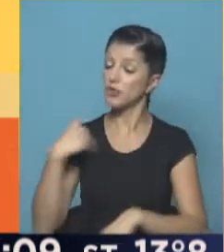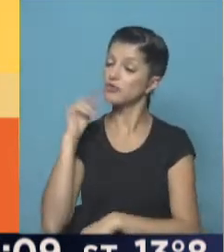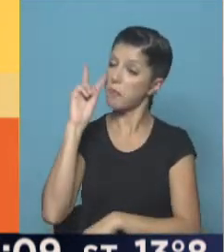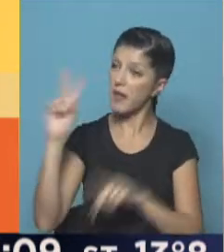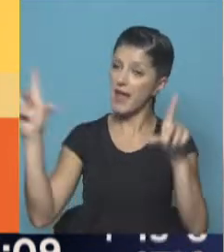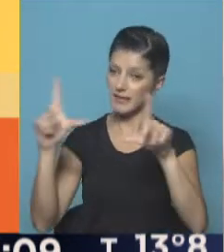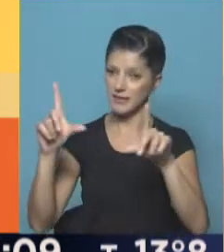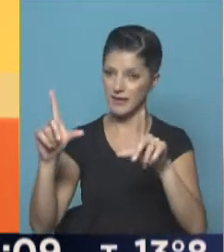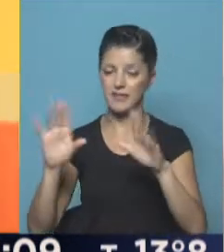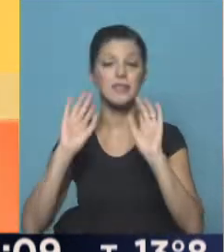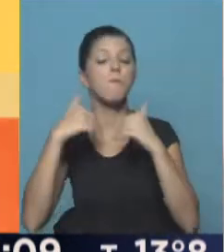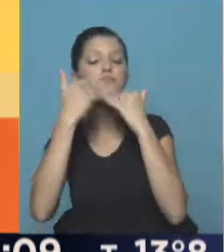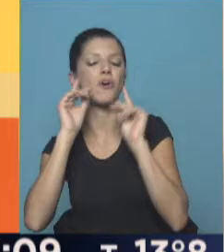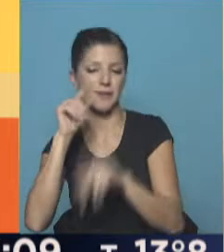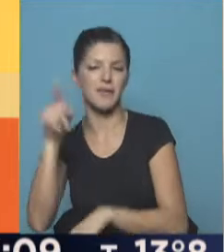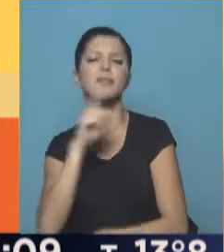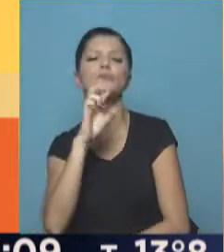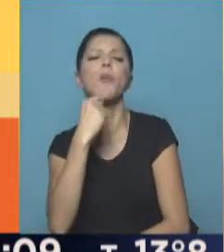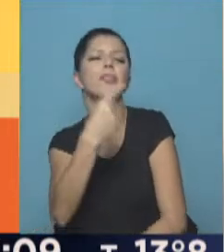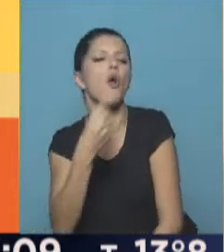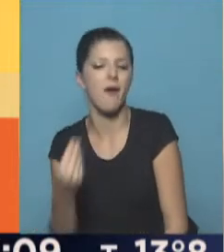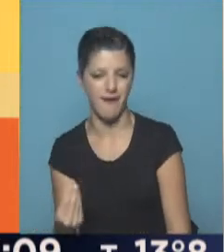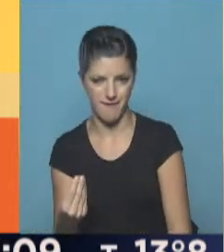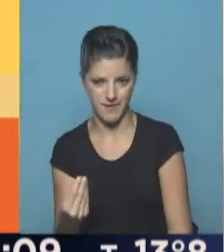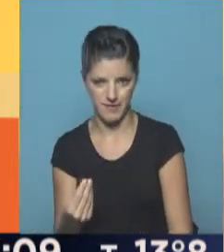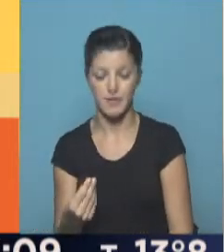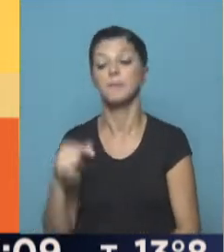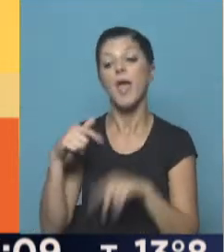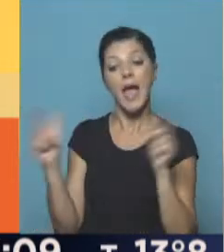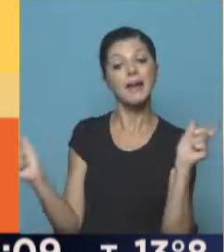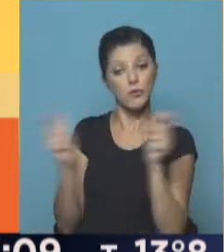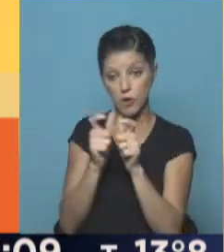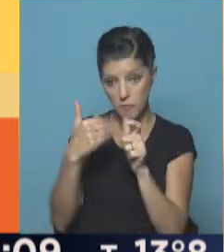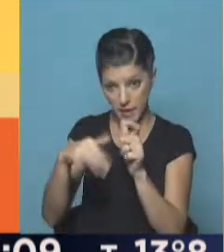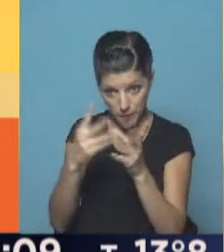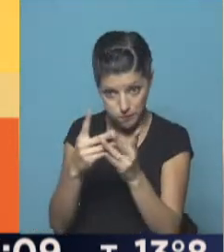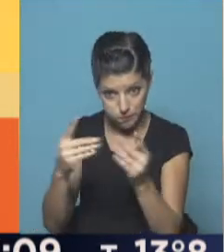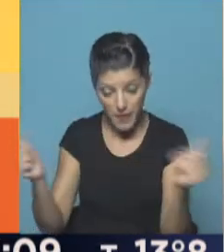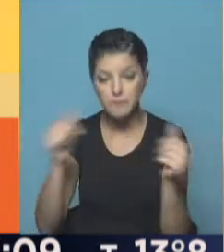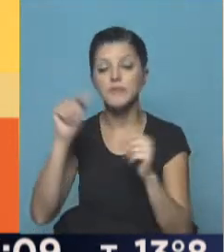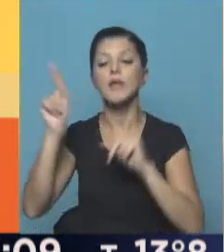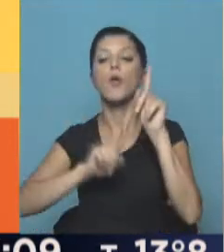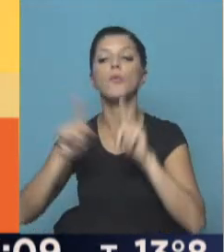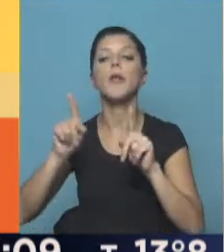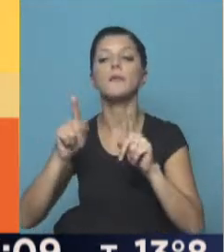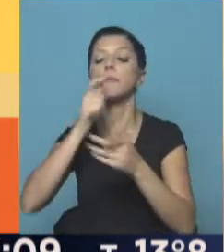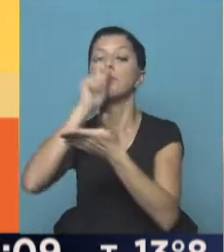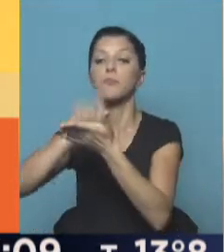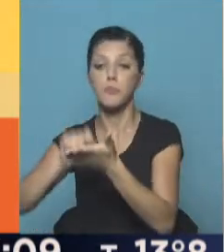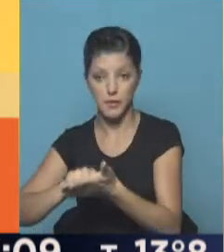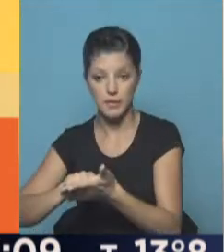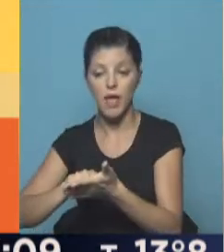dijo Trump de Putin. La cumbre ya está terminando y la prensa estadounidense está titulando en sus portadas